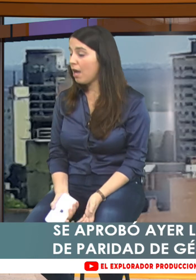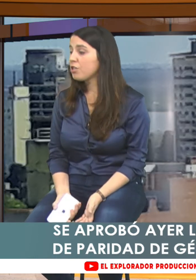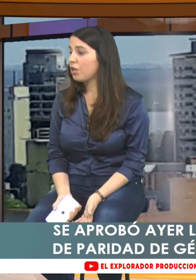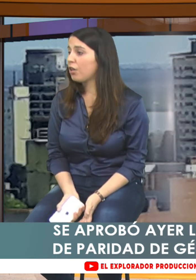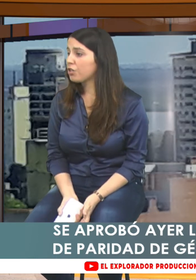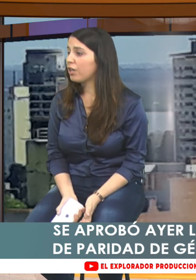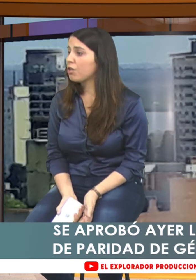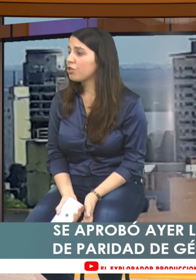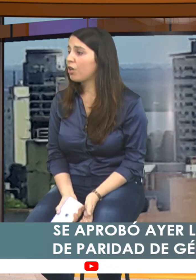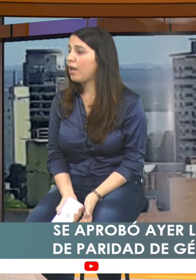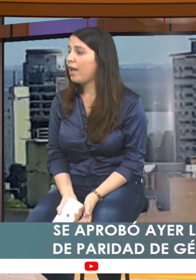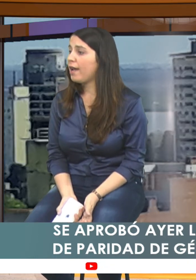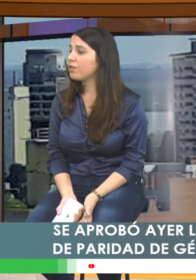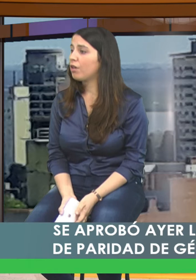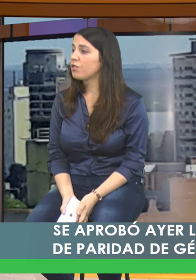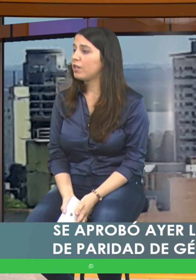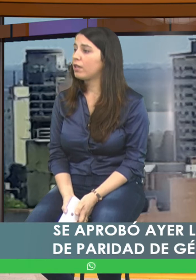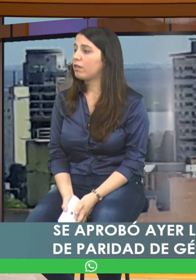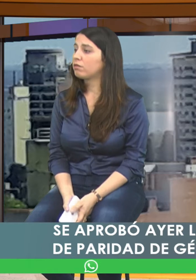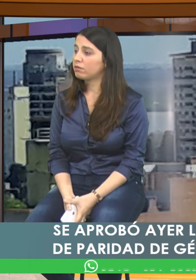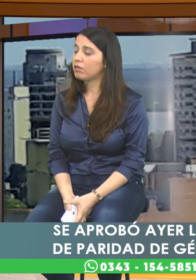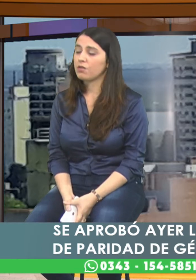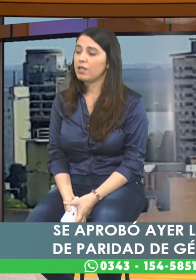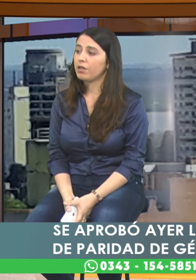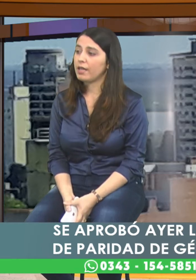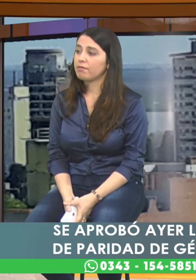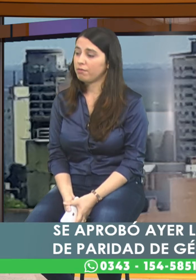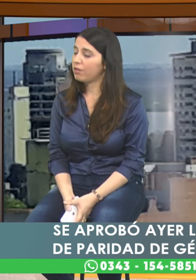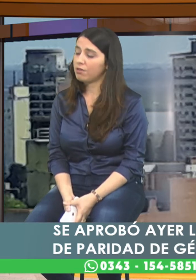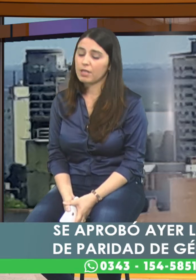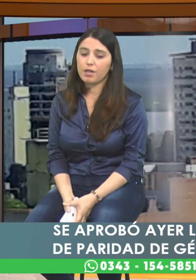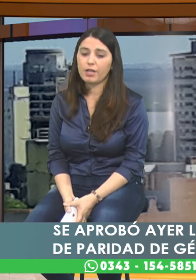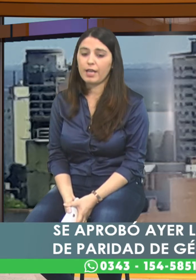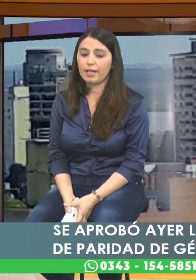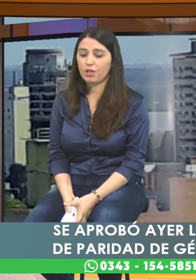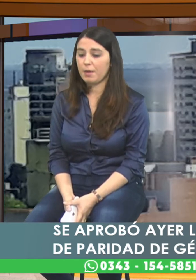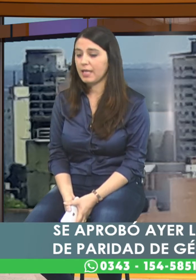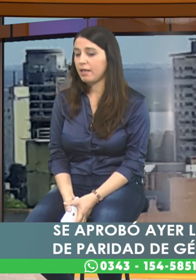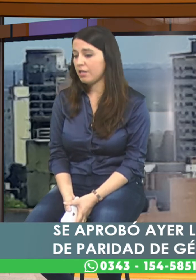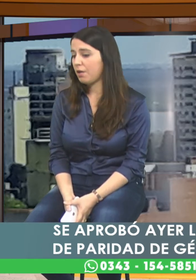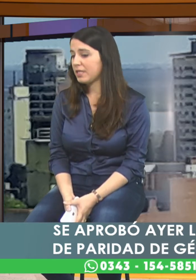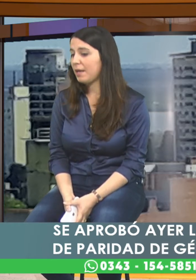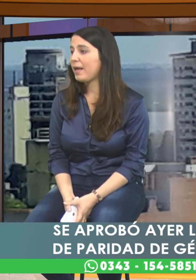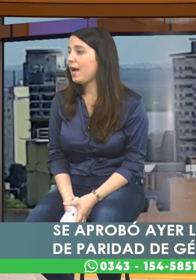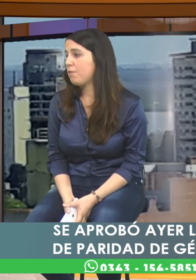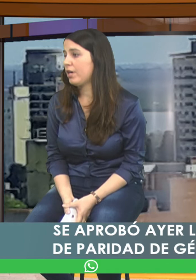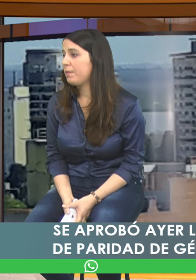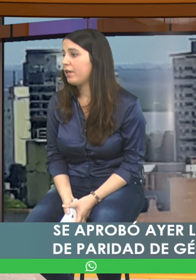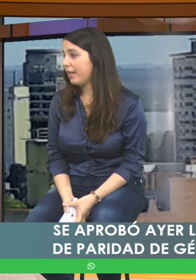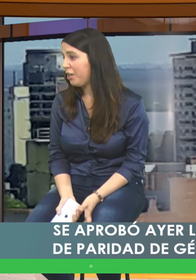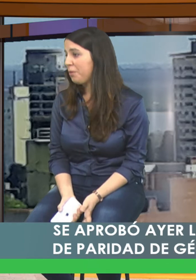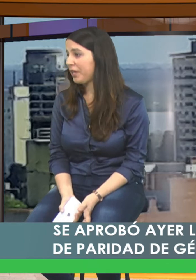ya que está el cupo femenino-masculino, puede ser por idoneidad, exámenes, etcétera, etcétera, ¿no? Considero que eso debe ser, y eso debe ser para